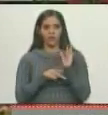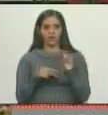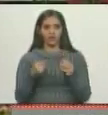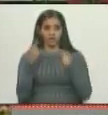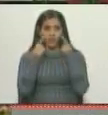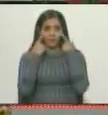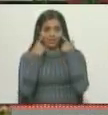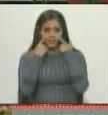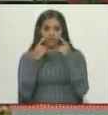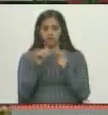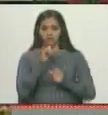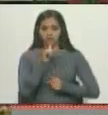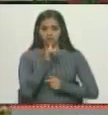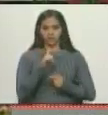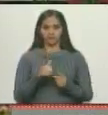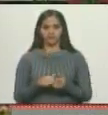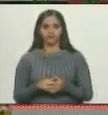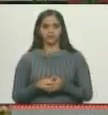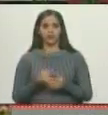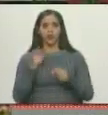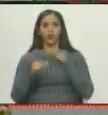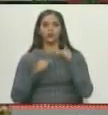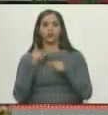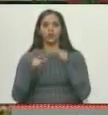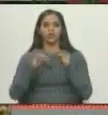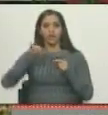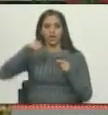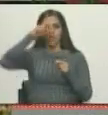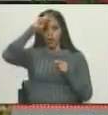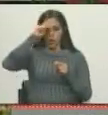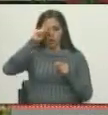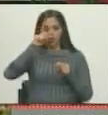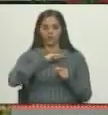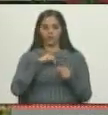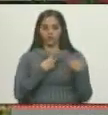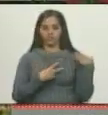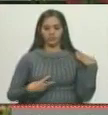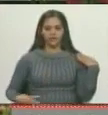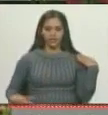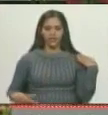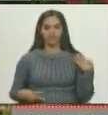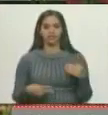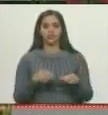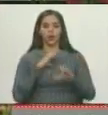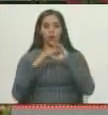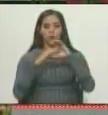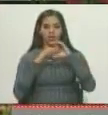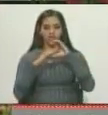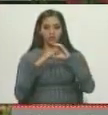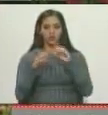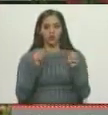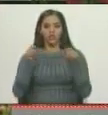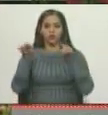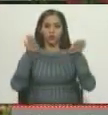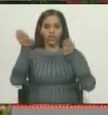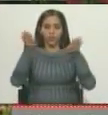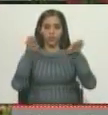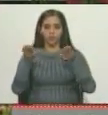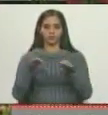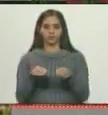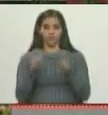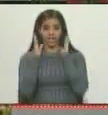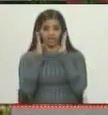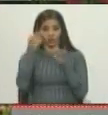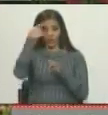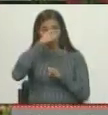unos anuncios ahí. Un Twitter de Jorge Rodríguez, nuestro vicepresidente de Comunicación y Turismo. Atención al